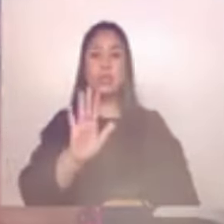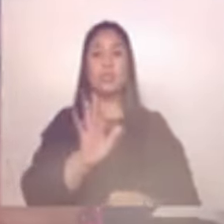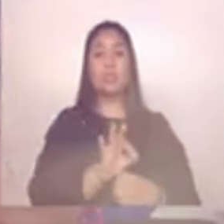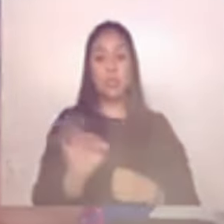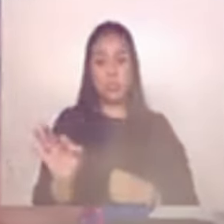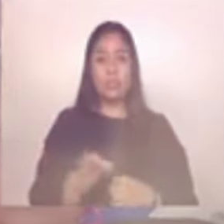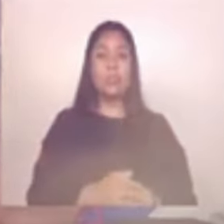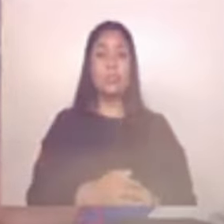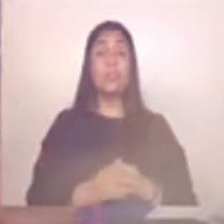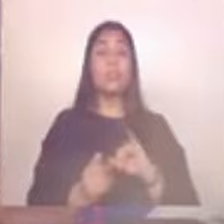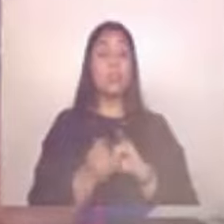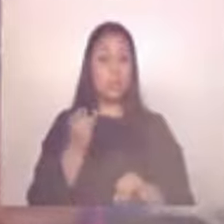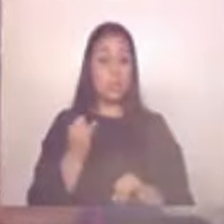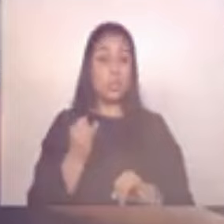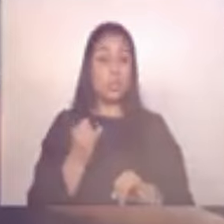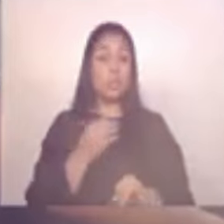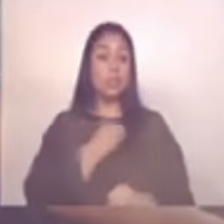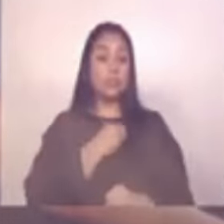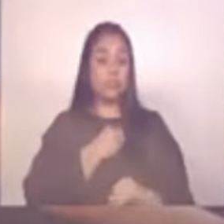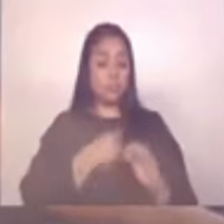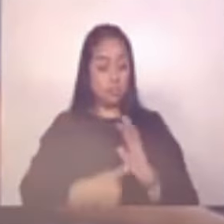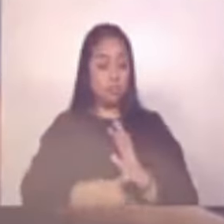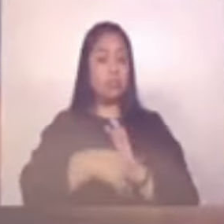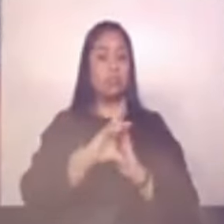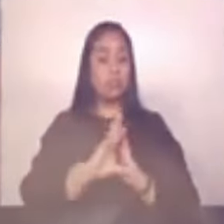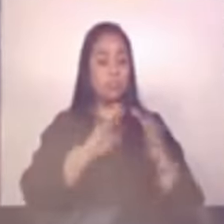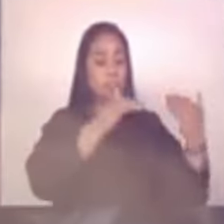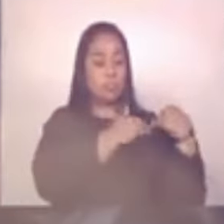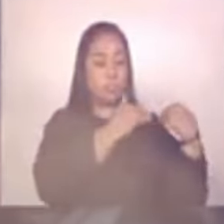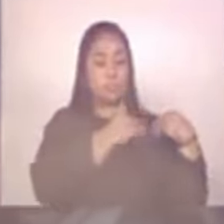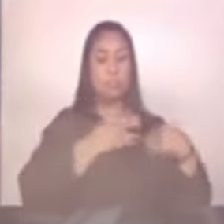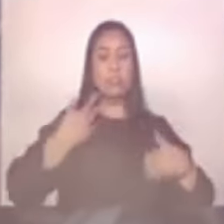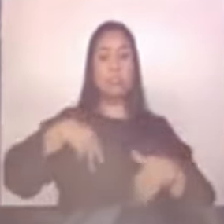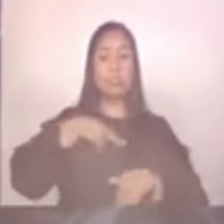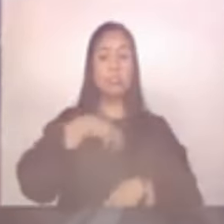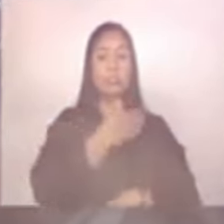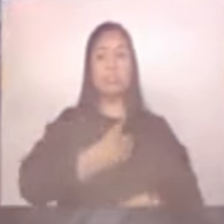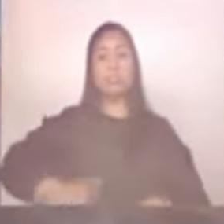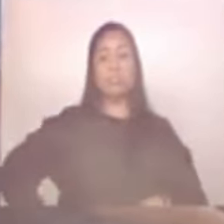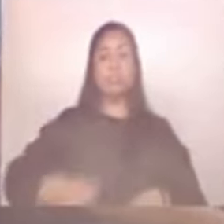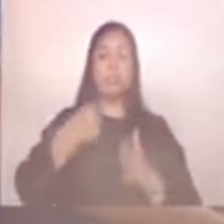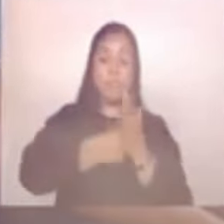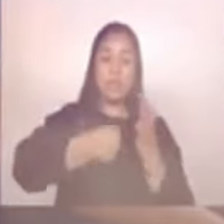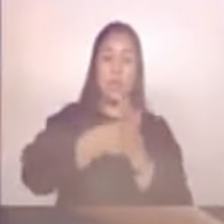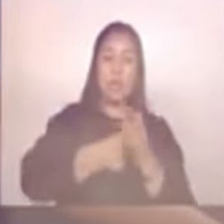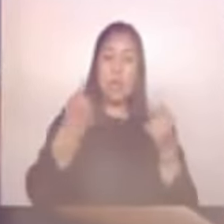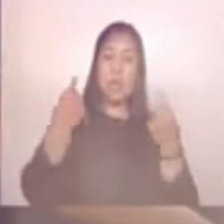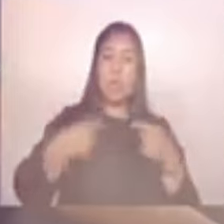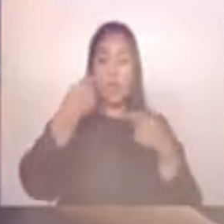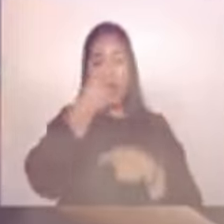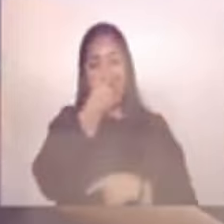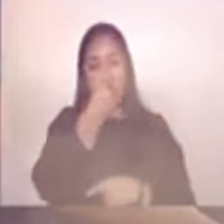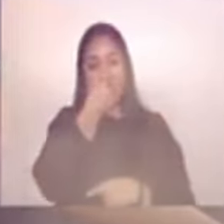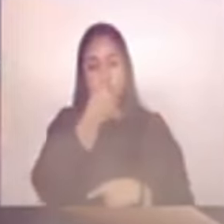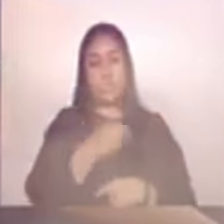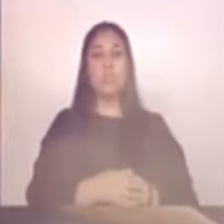Por último, quiero reafirmar el compromiso de nuestro gobierno en la lucha contra la corrupción.